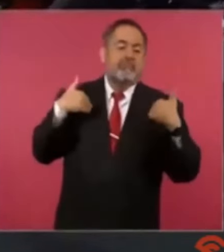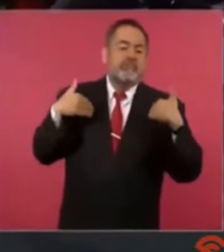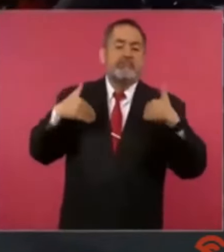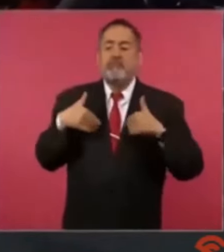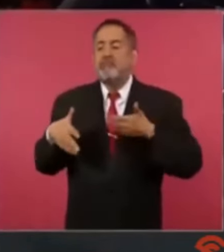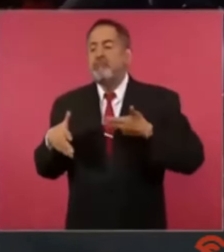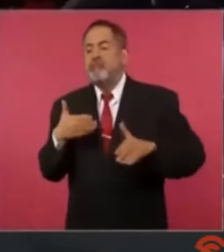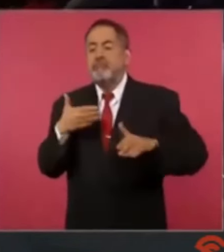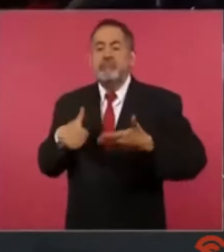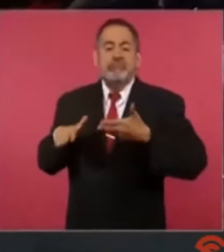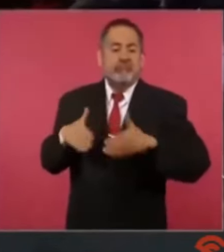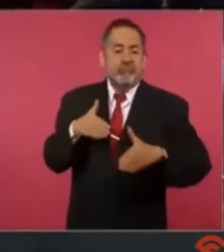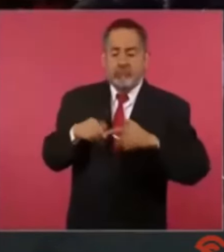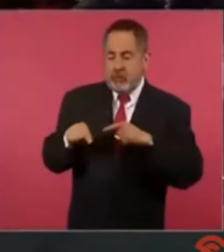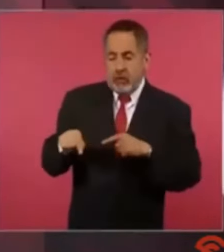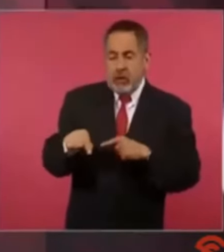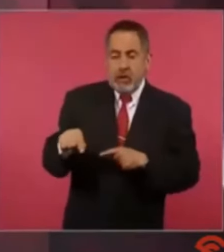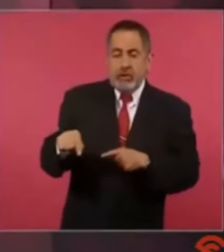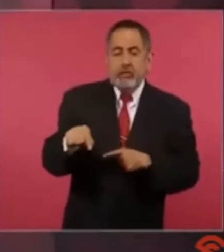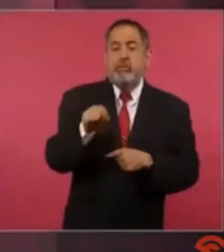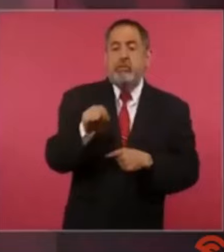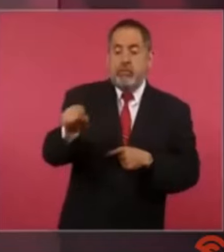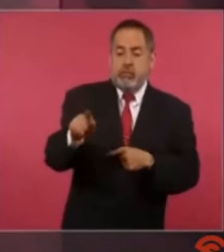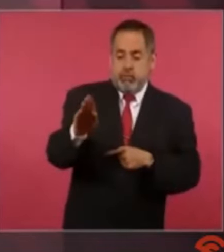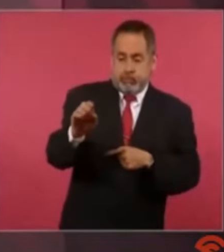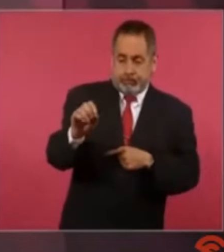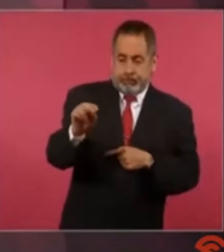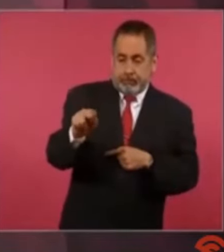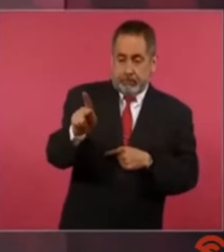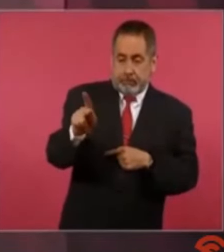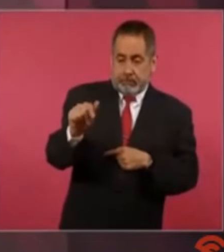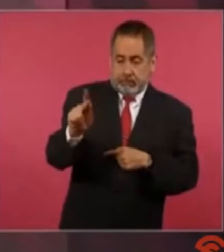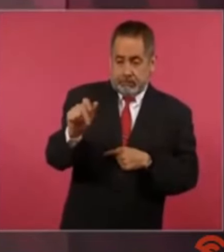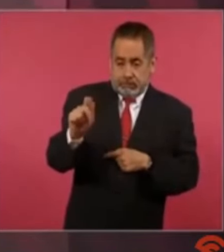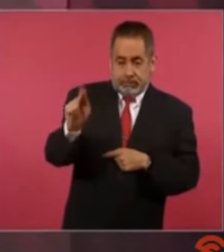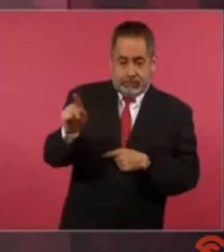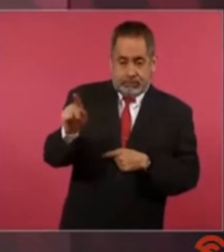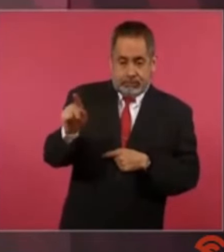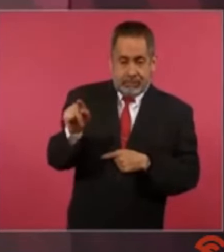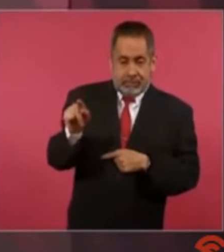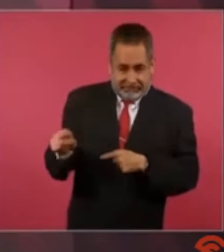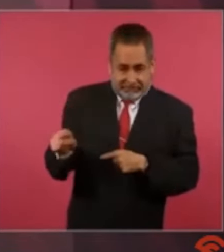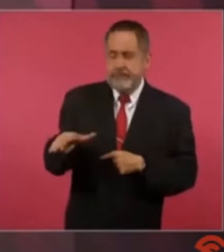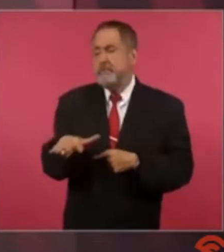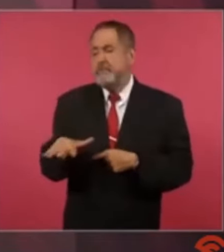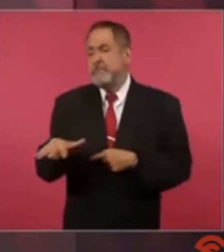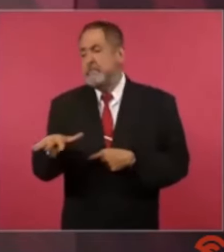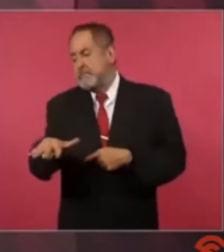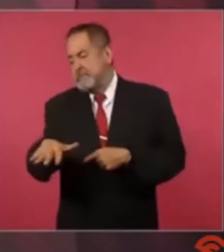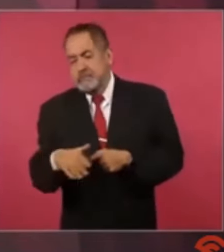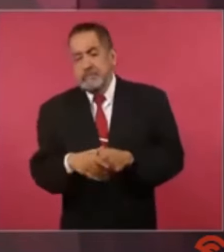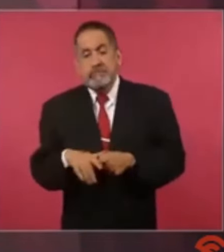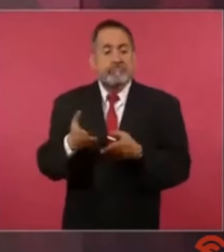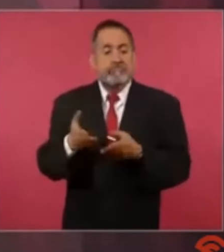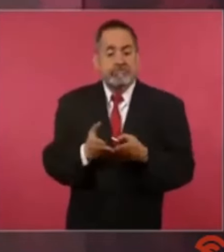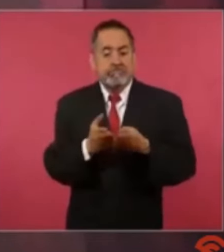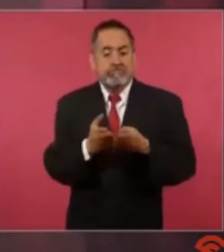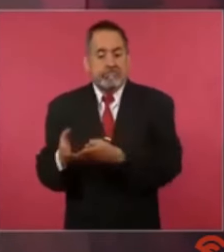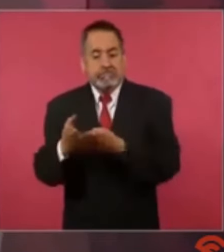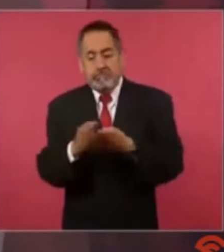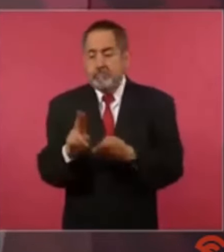de Palenque a Bonampak? ¿Cómo navegar por el